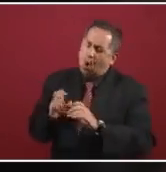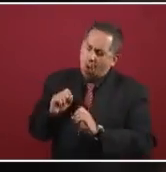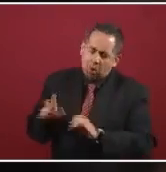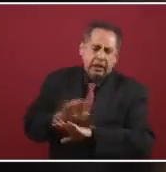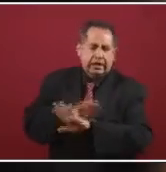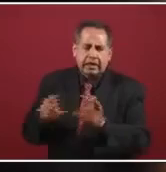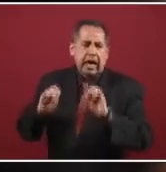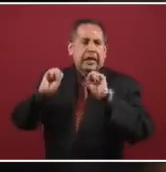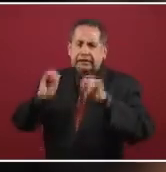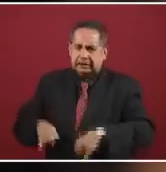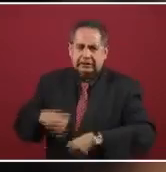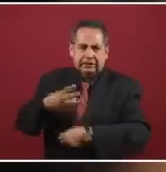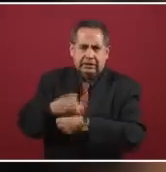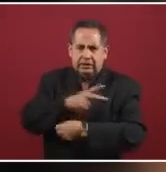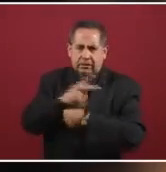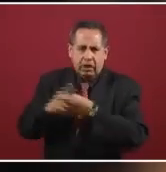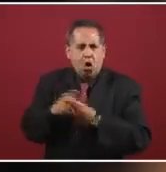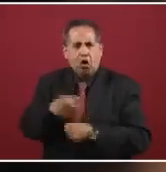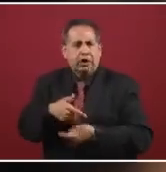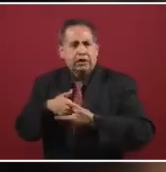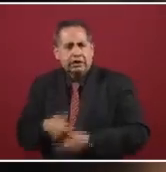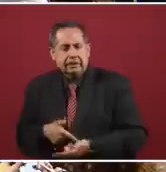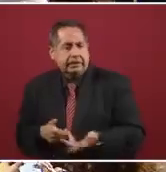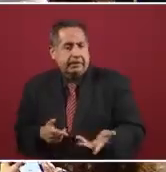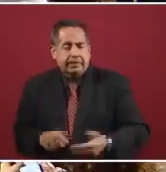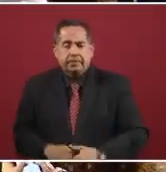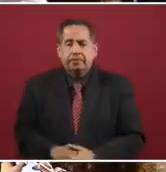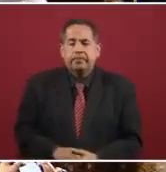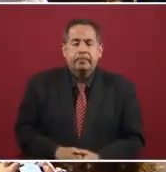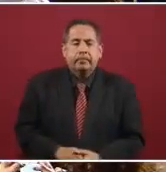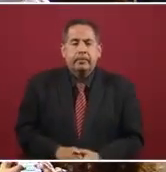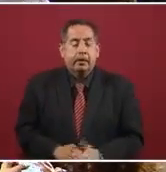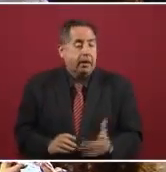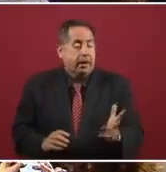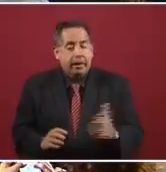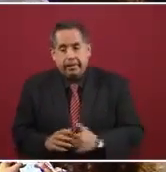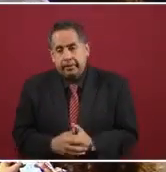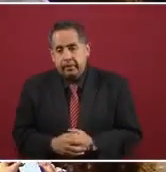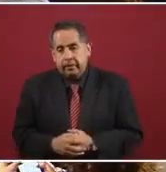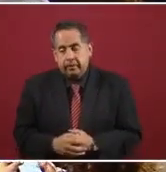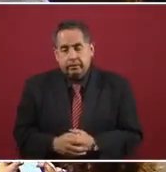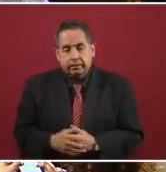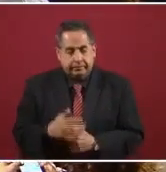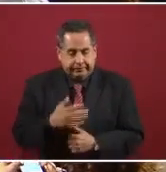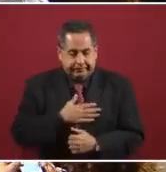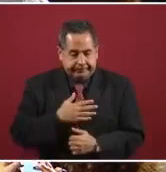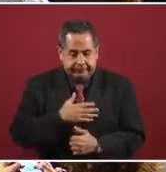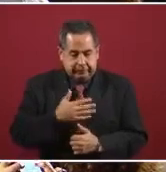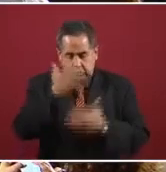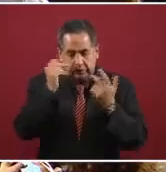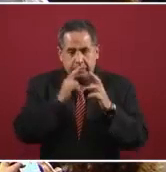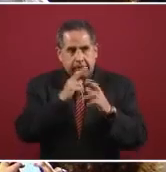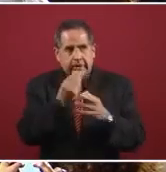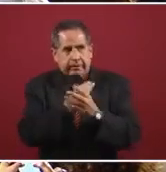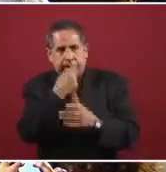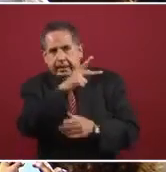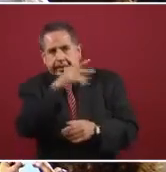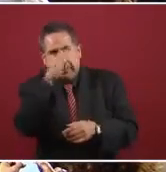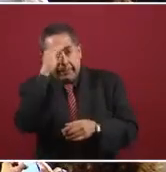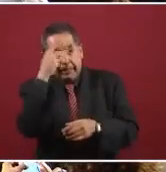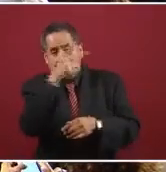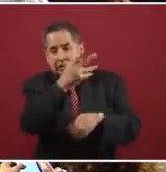México sea tercer país seguro? Gracias. Bueno, no sé, no te podría yo anticipar cuál sea su postura, pero la